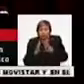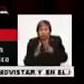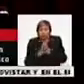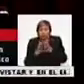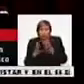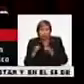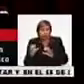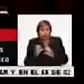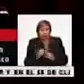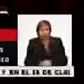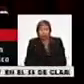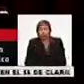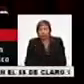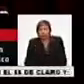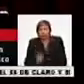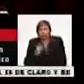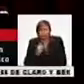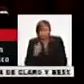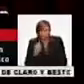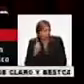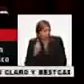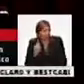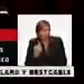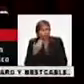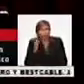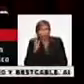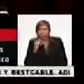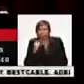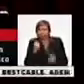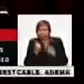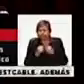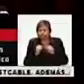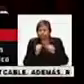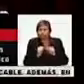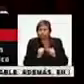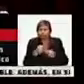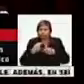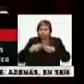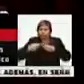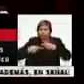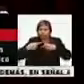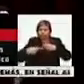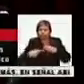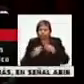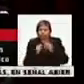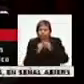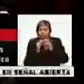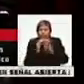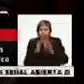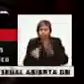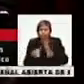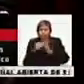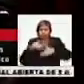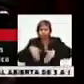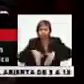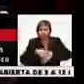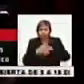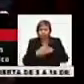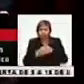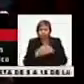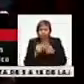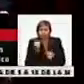ilustración, no solo fue el esfuerzo cotidiano en las calles, la lucha permanente de